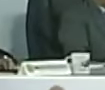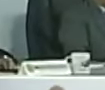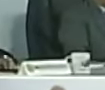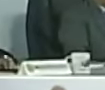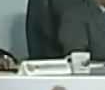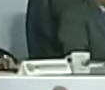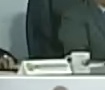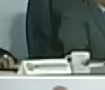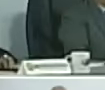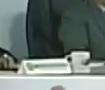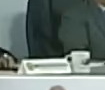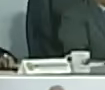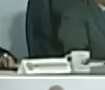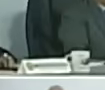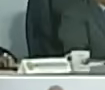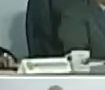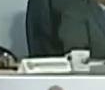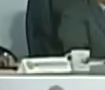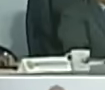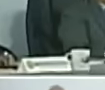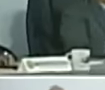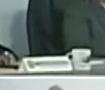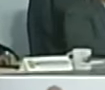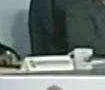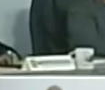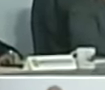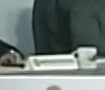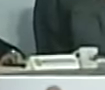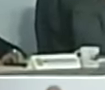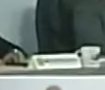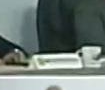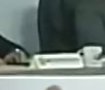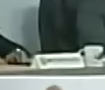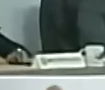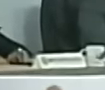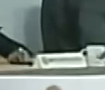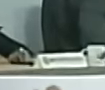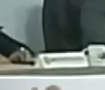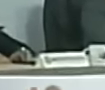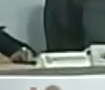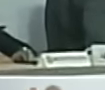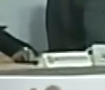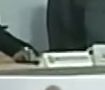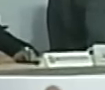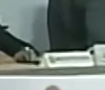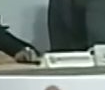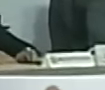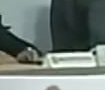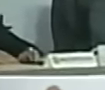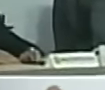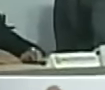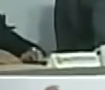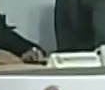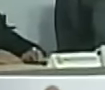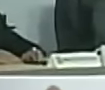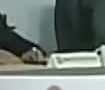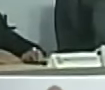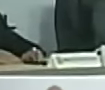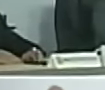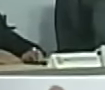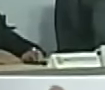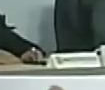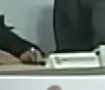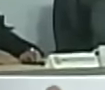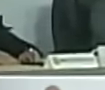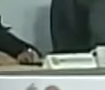igualdad, de bienestar y de felicidad. Así lo juro, por la patria, por el pueblo. ¡Que viva